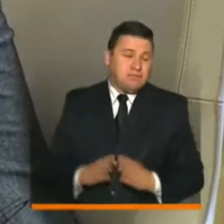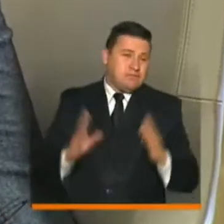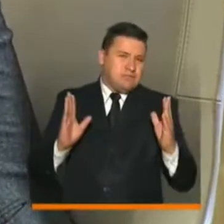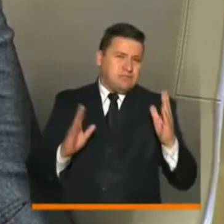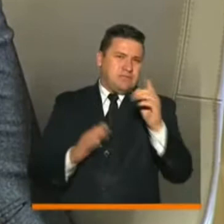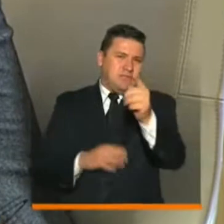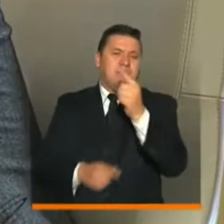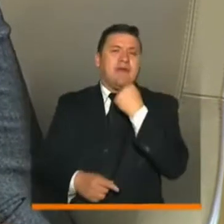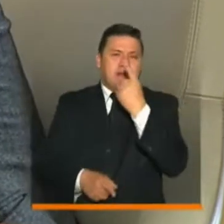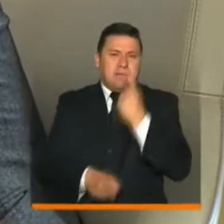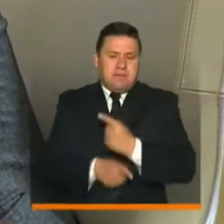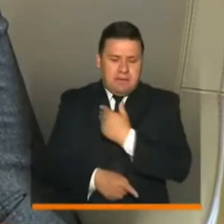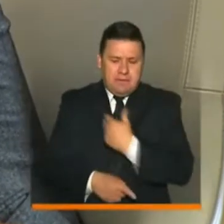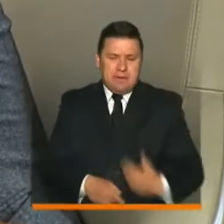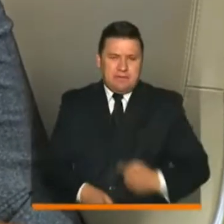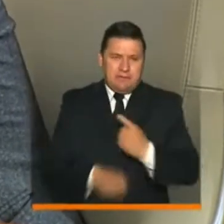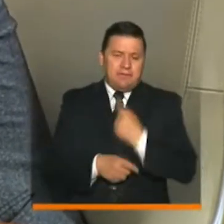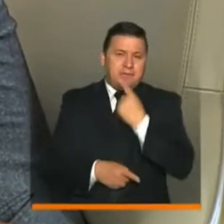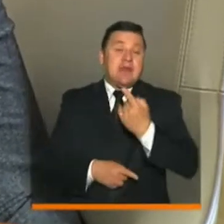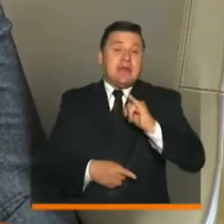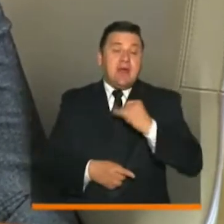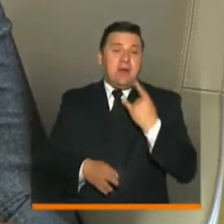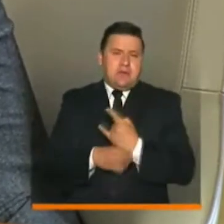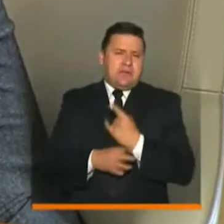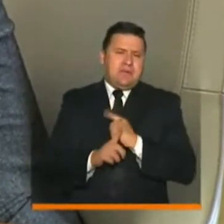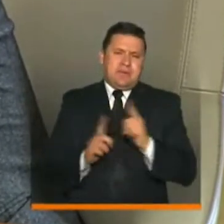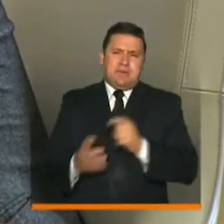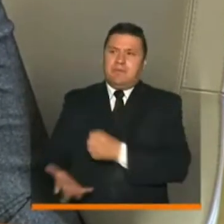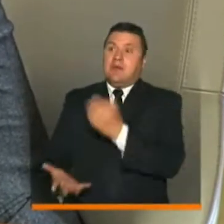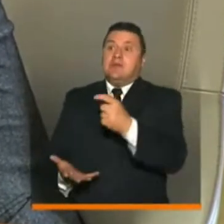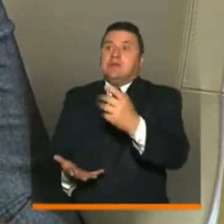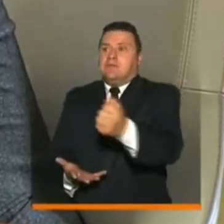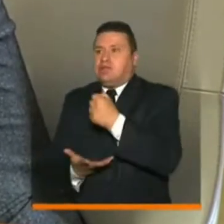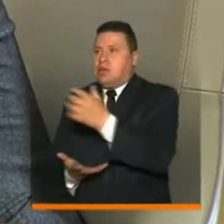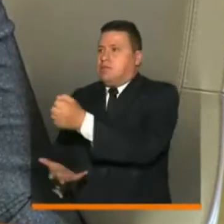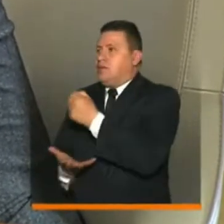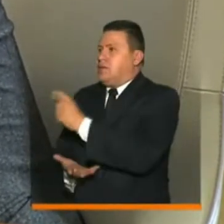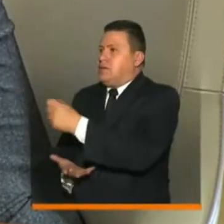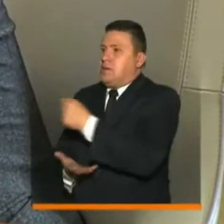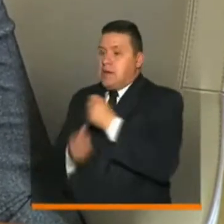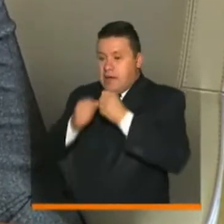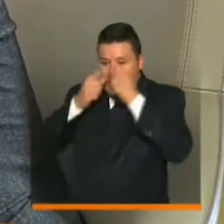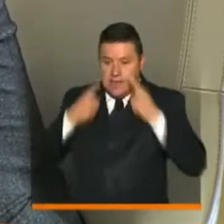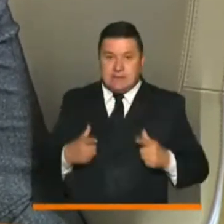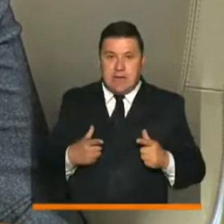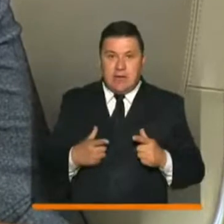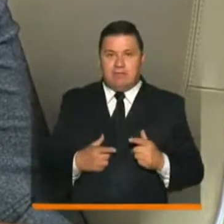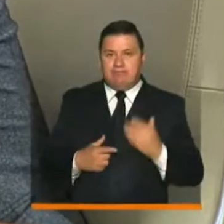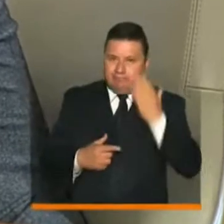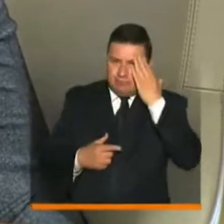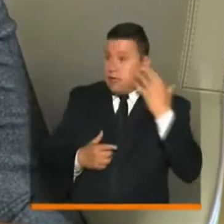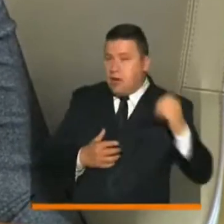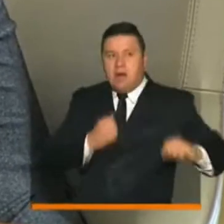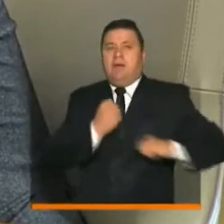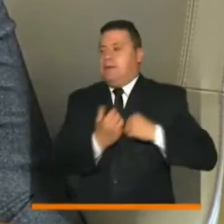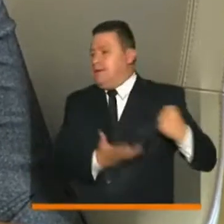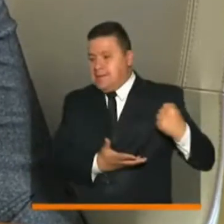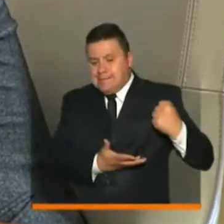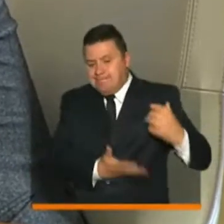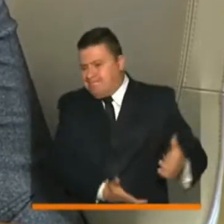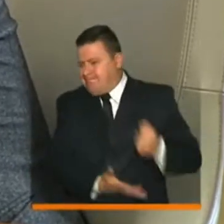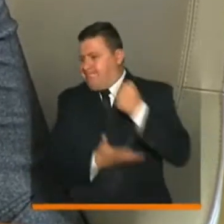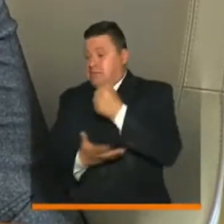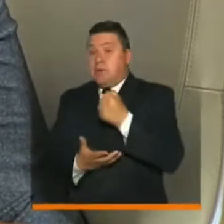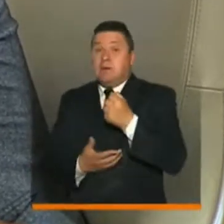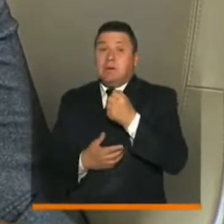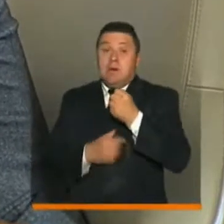Como usted lo dijo muy bien, presidente, nosotros hemos usado distintas fuentes de recursos y el Estado, como un todo, ha venido haciendo un